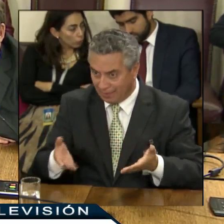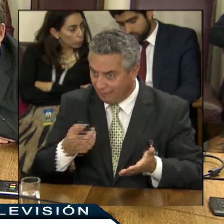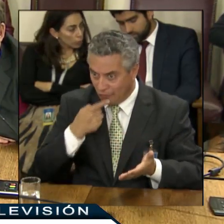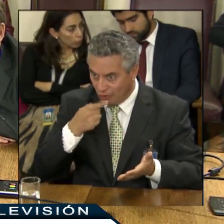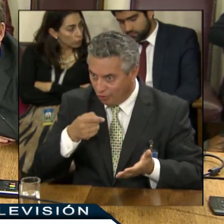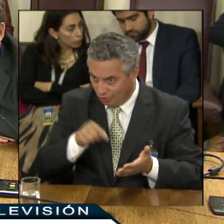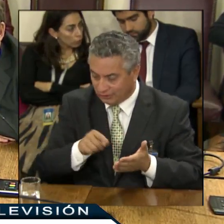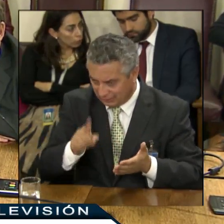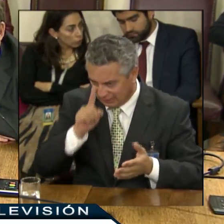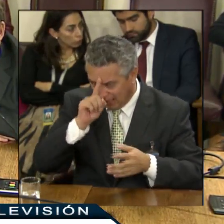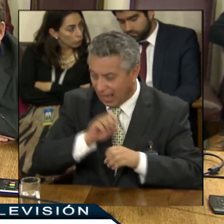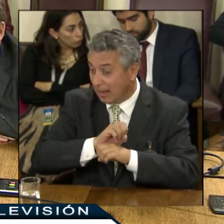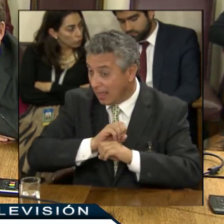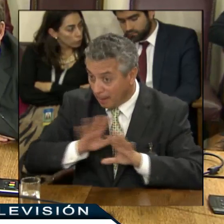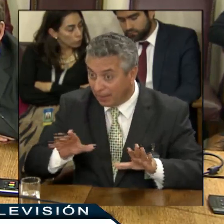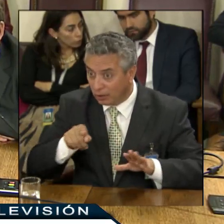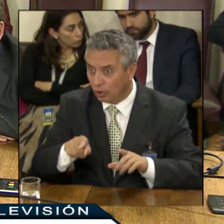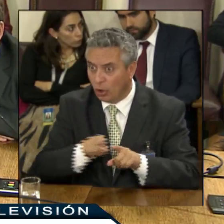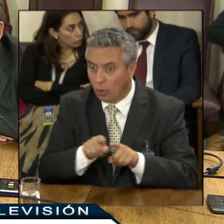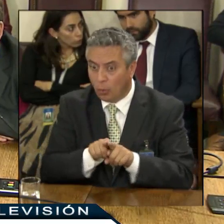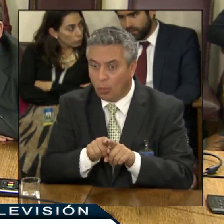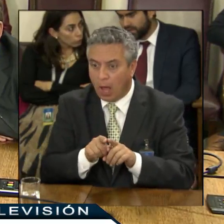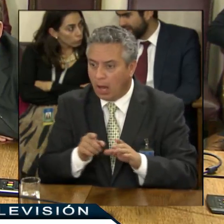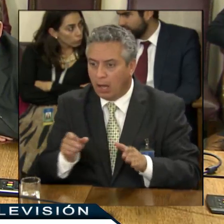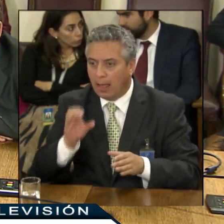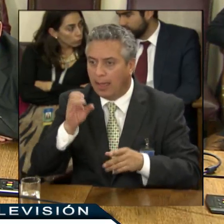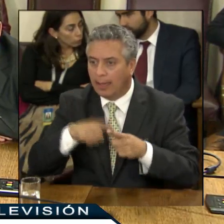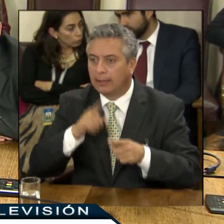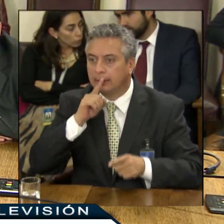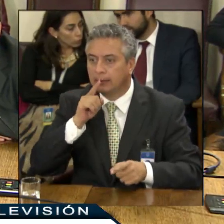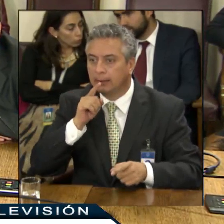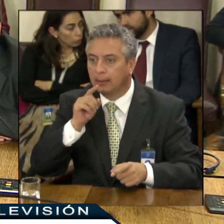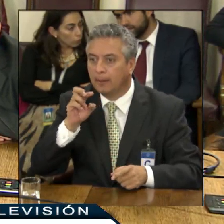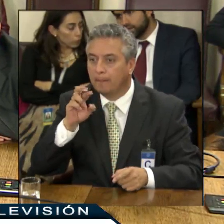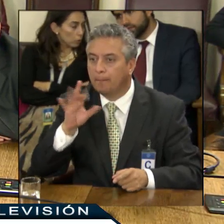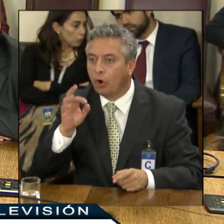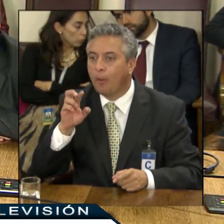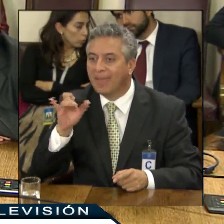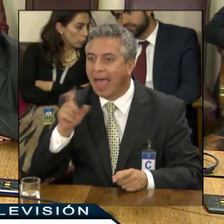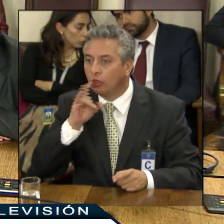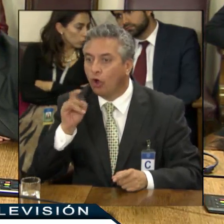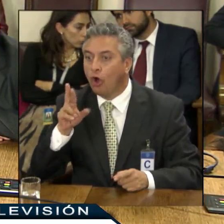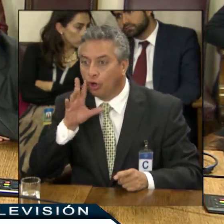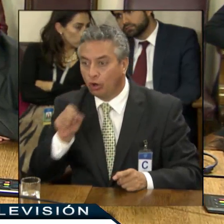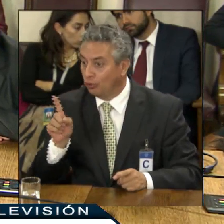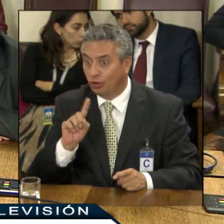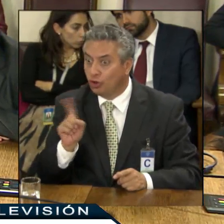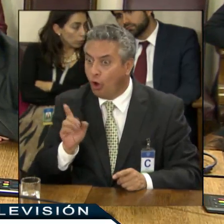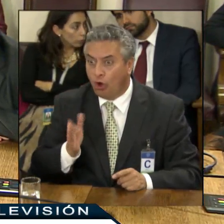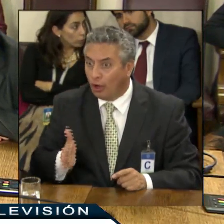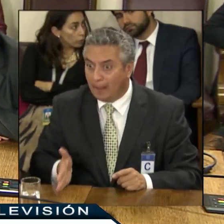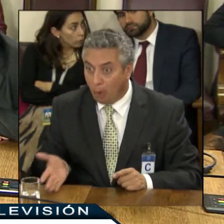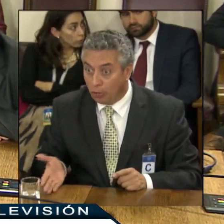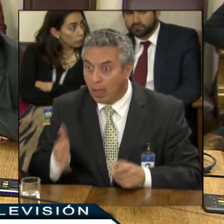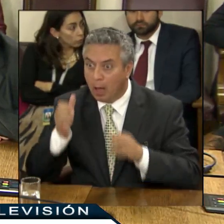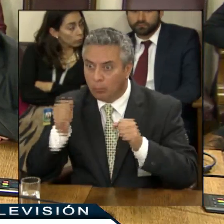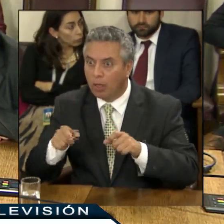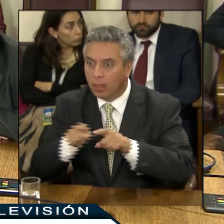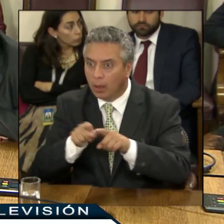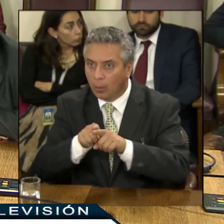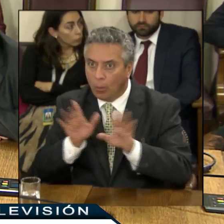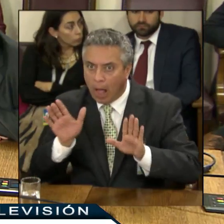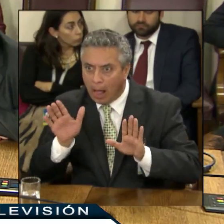claramente tiene un carácter expropiatorio y tiene un carácter que no corresponde que podría incluso tener un